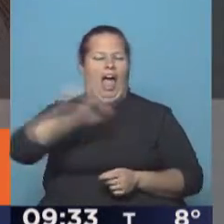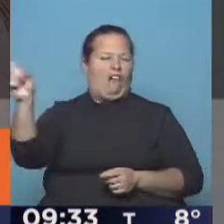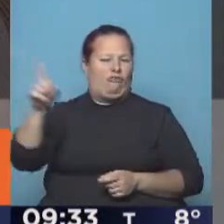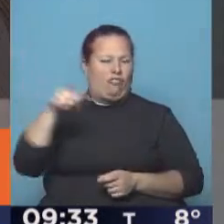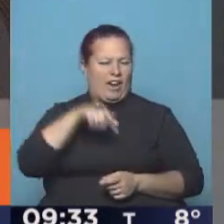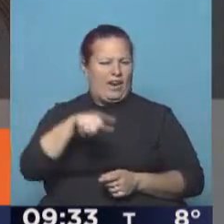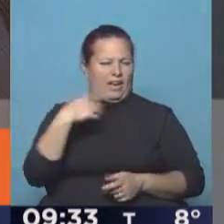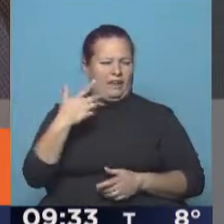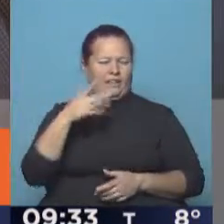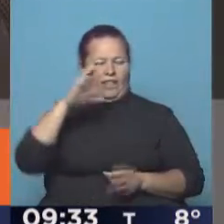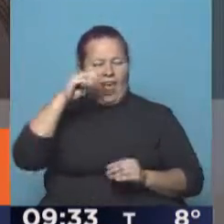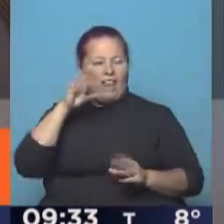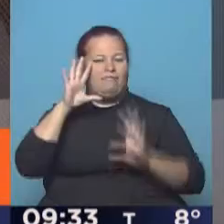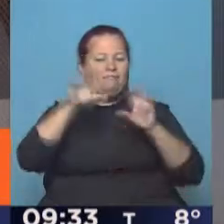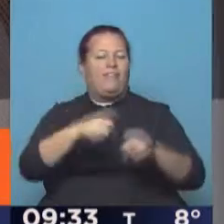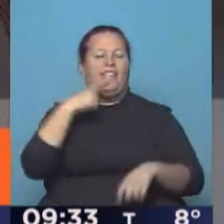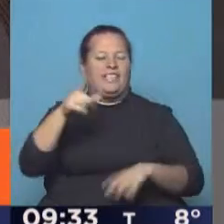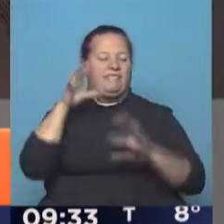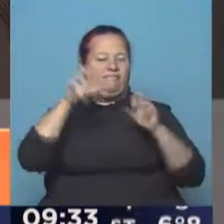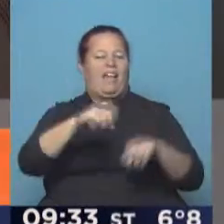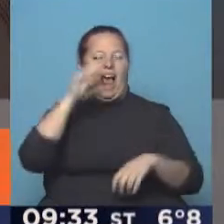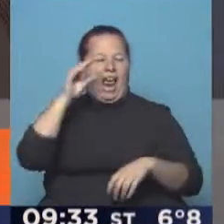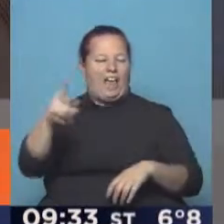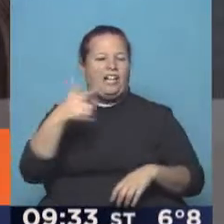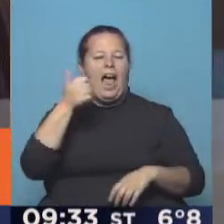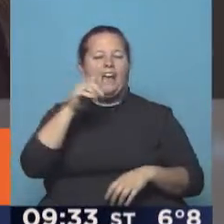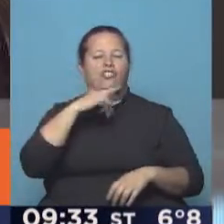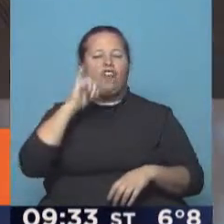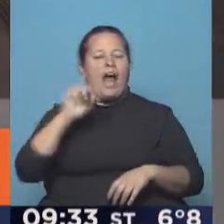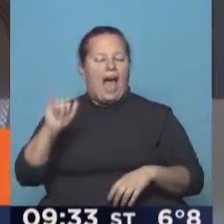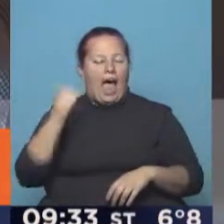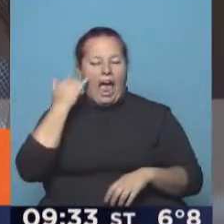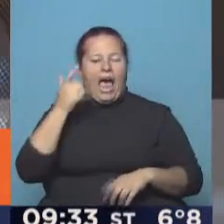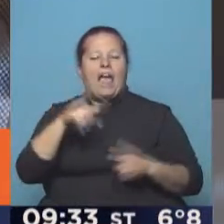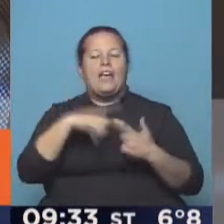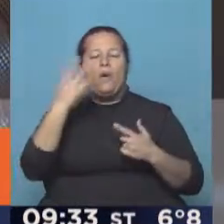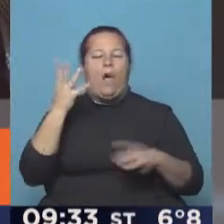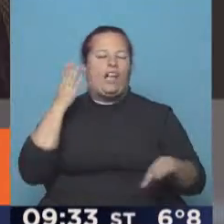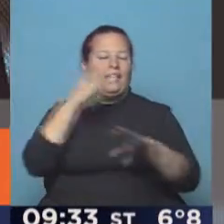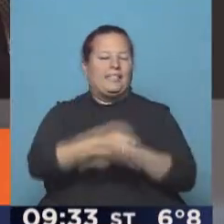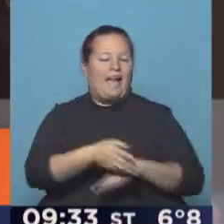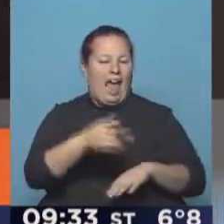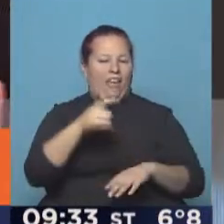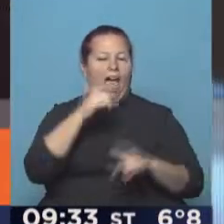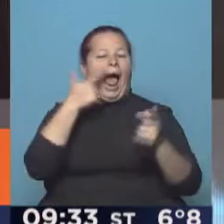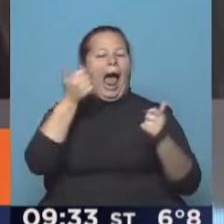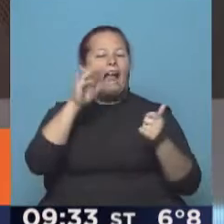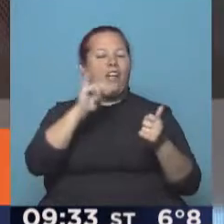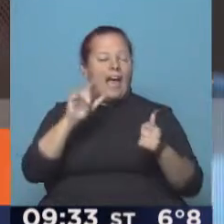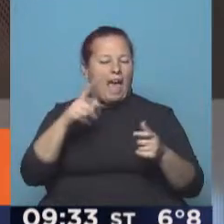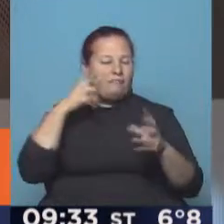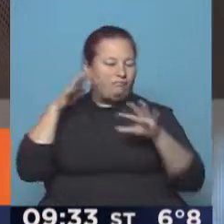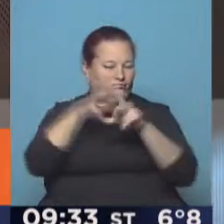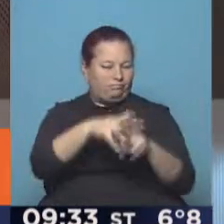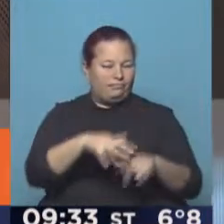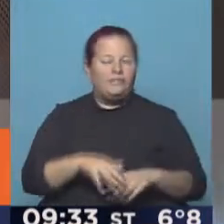estos saboteadores nocturnos, como le dijo él, a Alzogaray, a los 4 que entraron ahí atrás de Alzogaray, que uno era Perlinger,